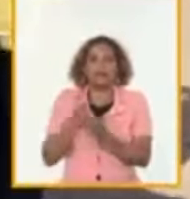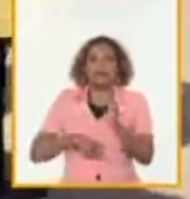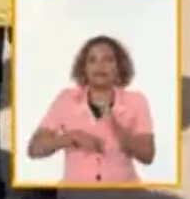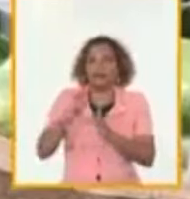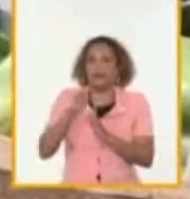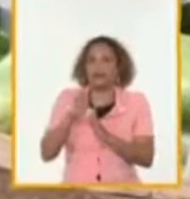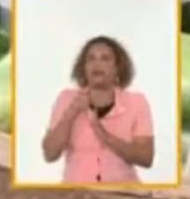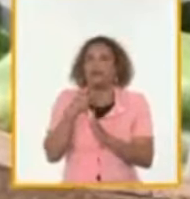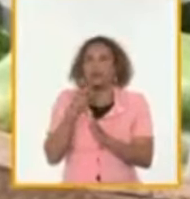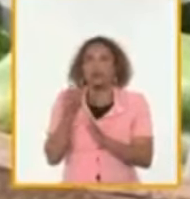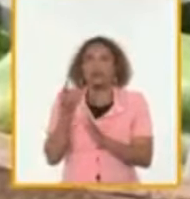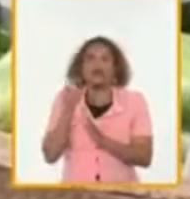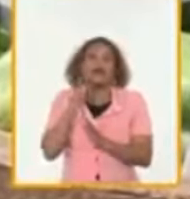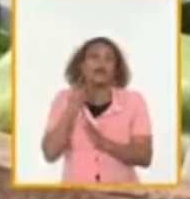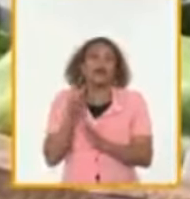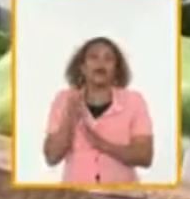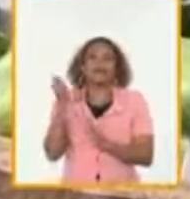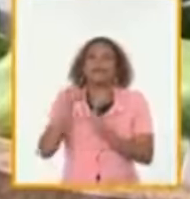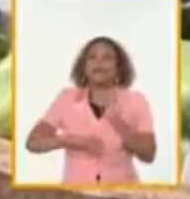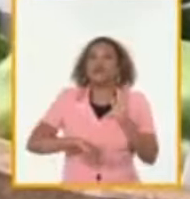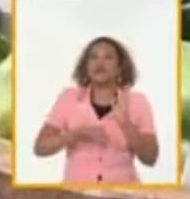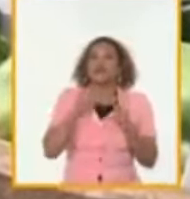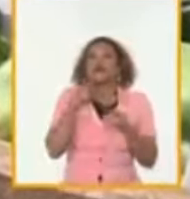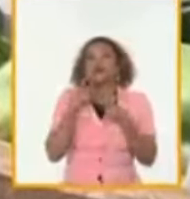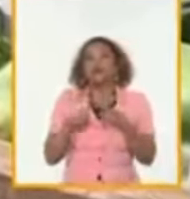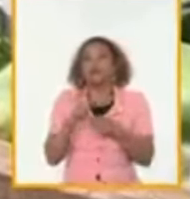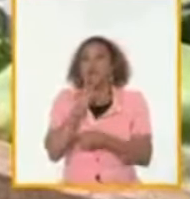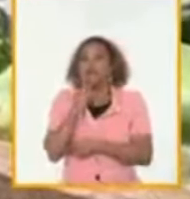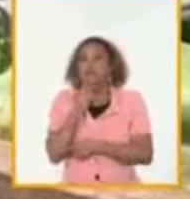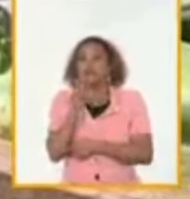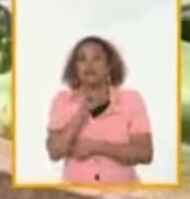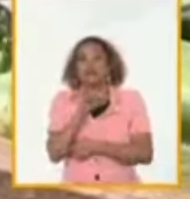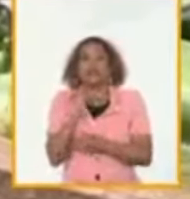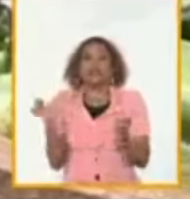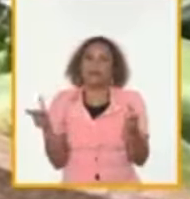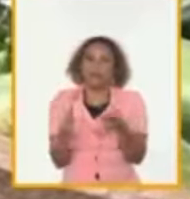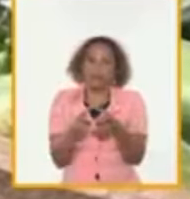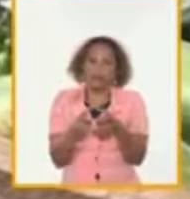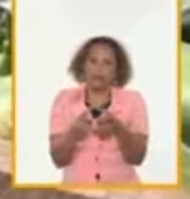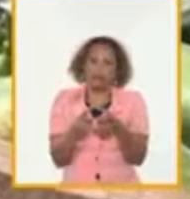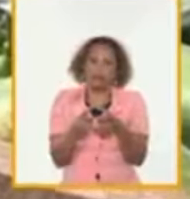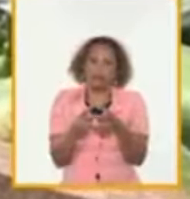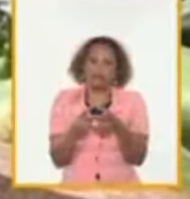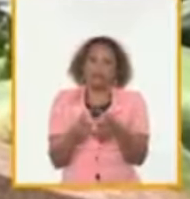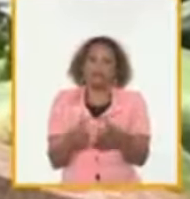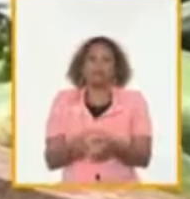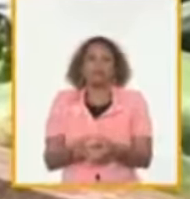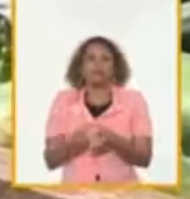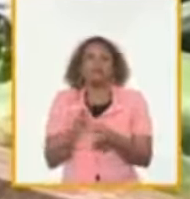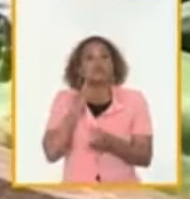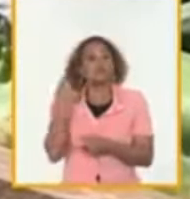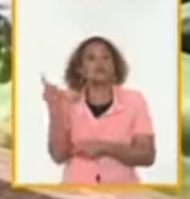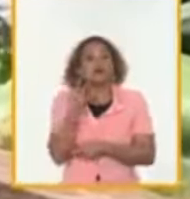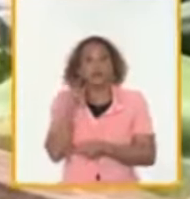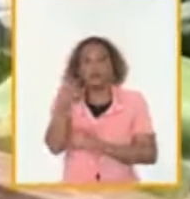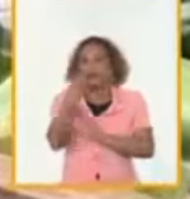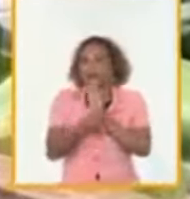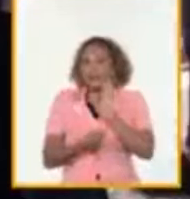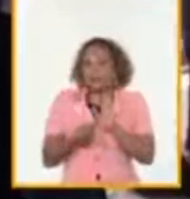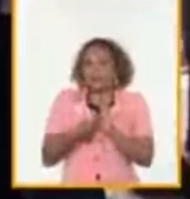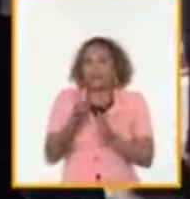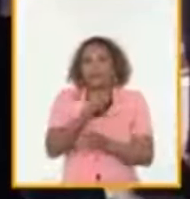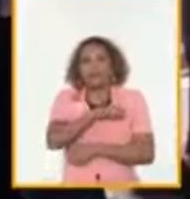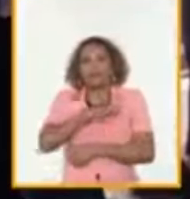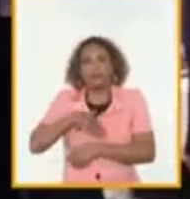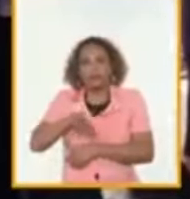aplicarle multa o que ha tenido que ser atendida pero realmente es La minoría y Nosotros sabemos por las propias características de los pobladores